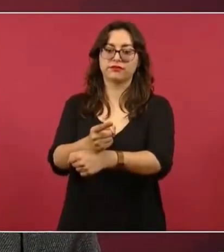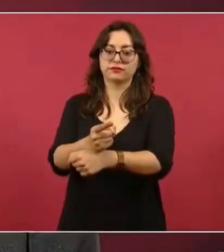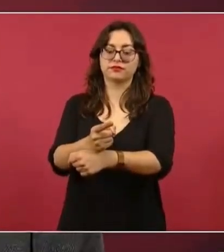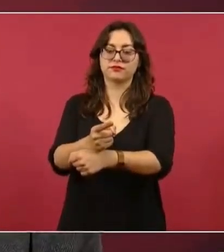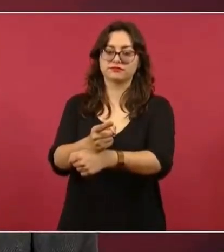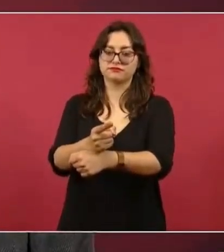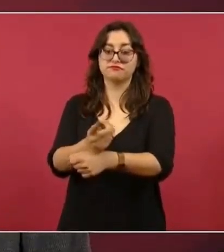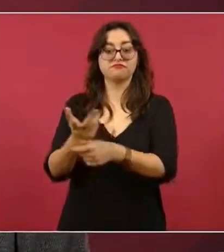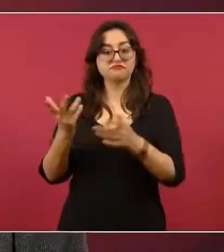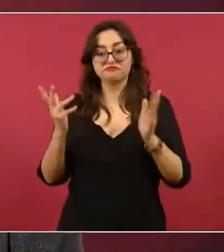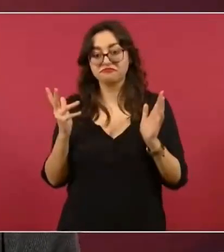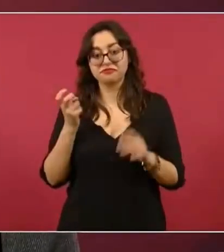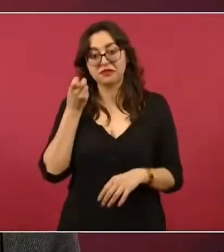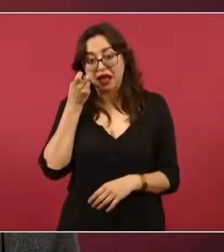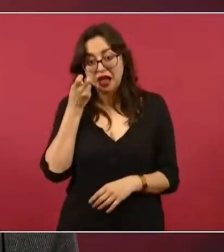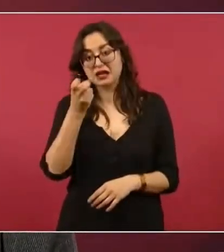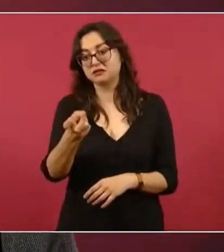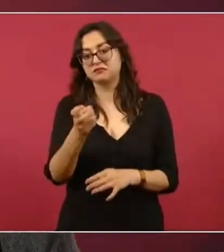Y ahí está la clave